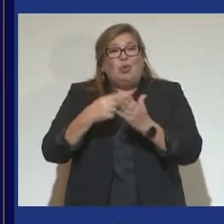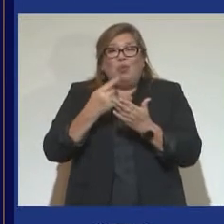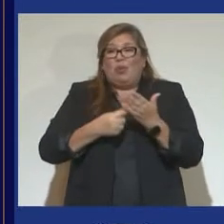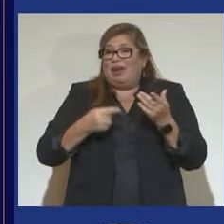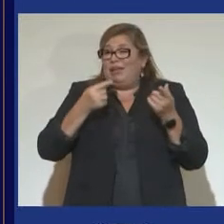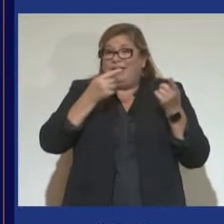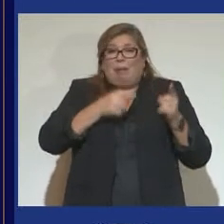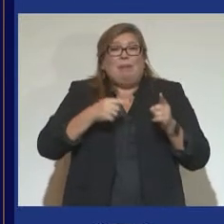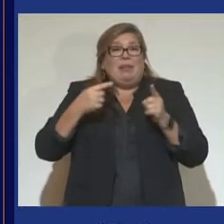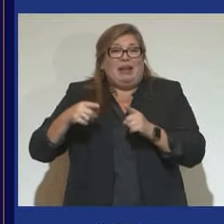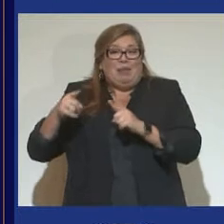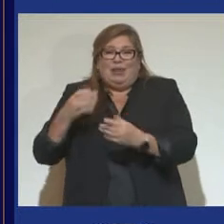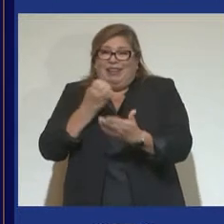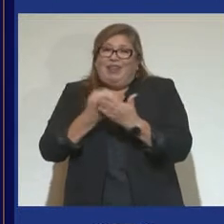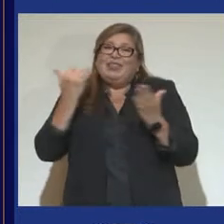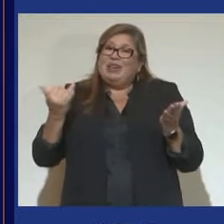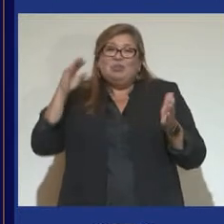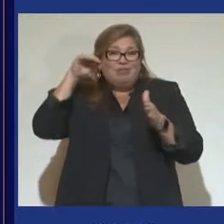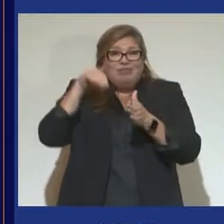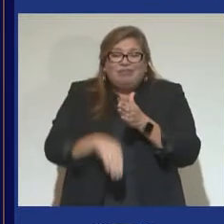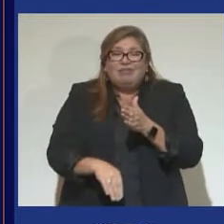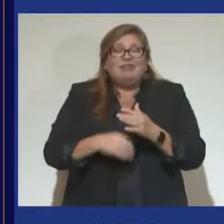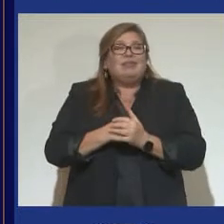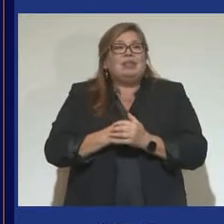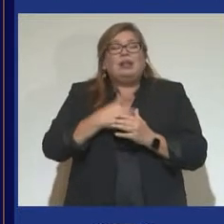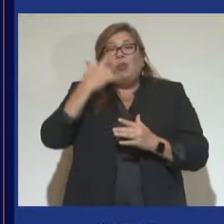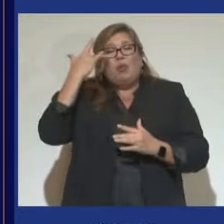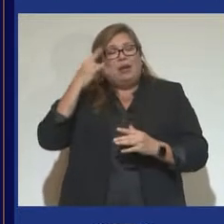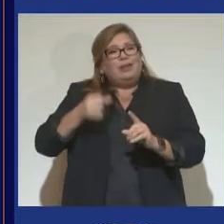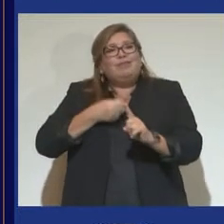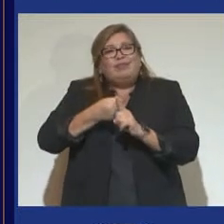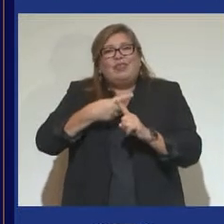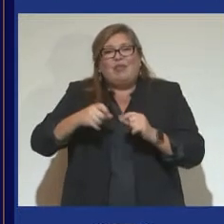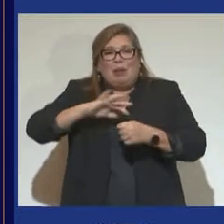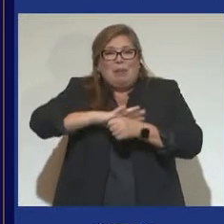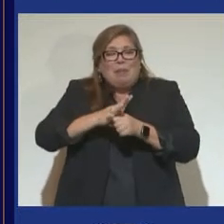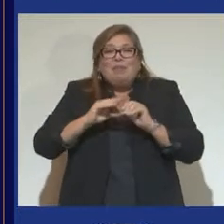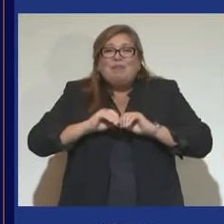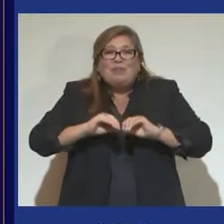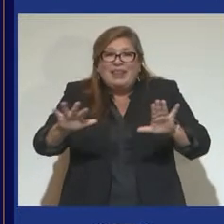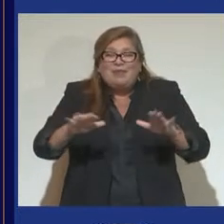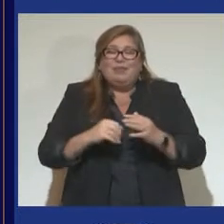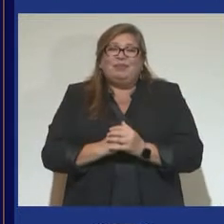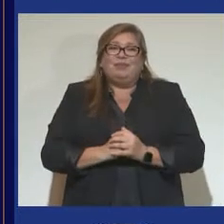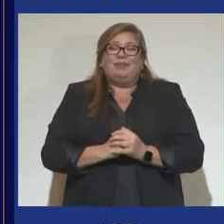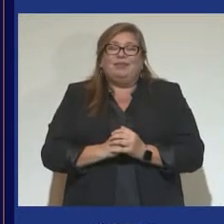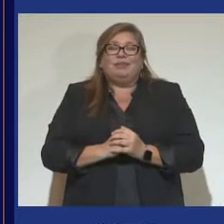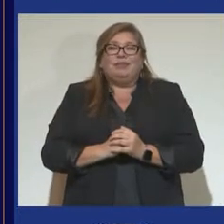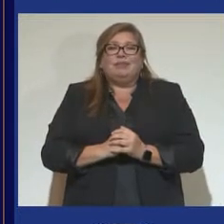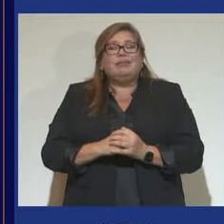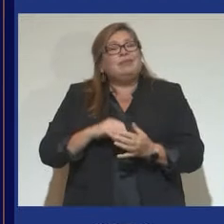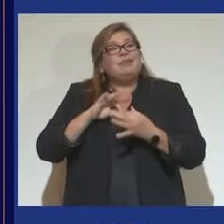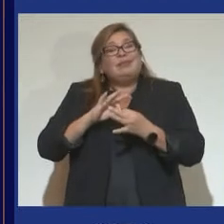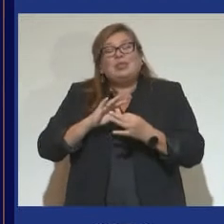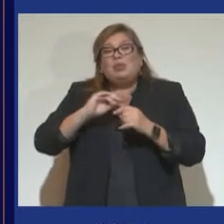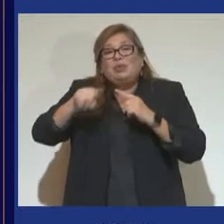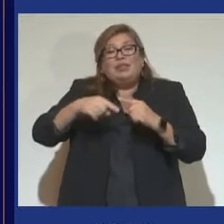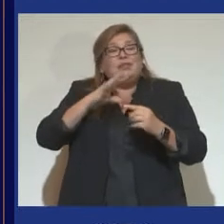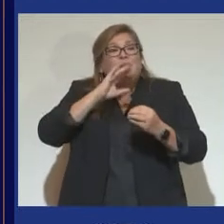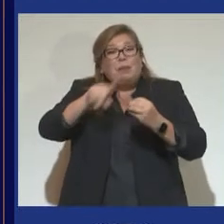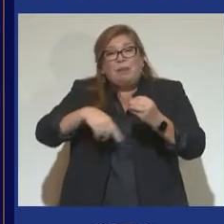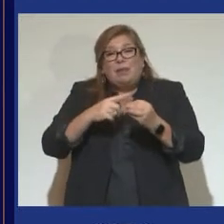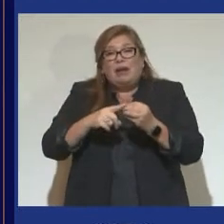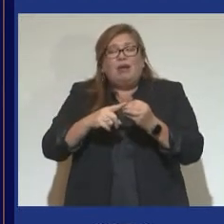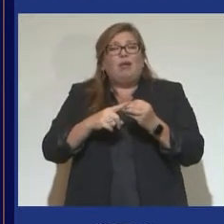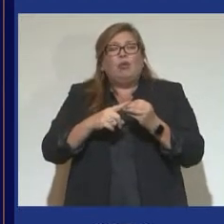realidad de nuestra recesión y las realidades de la pandemia particularmente en cuanto a los